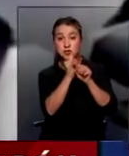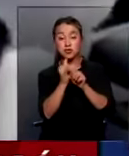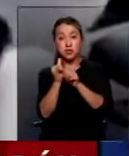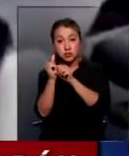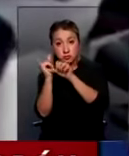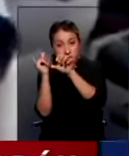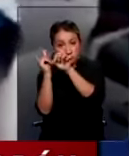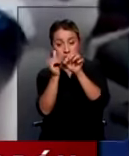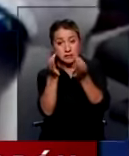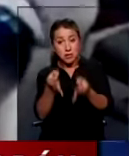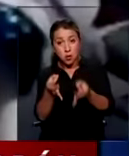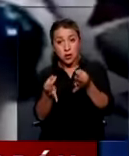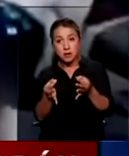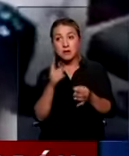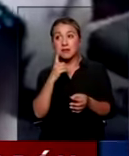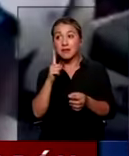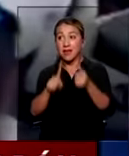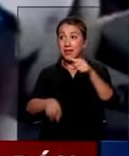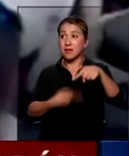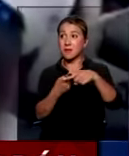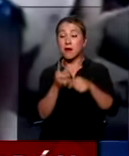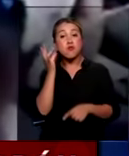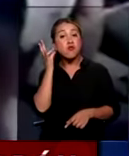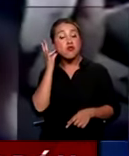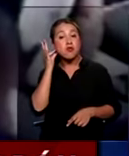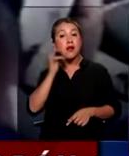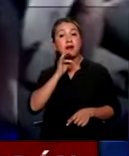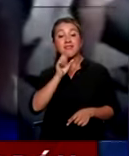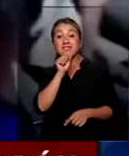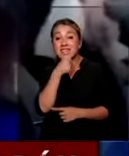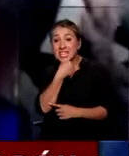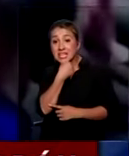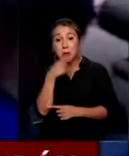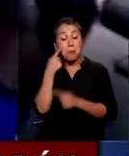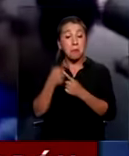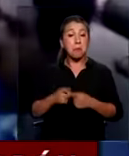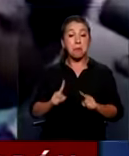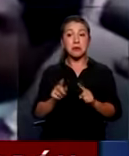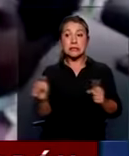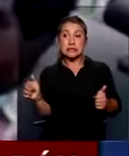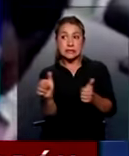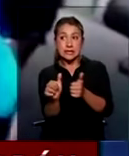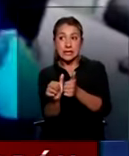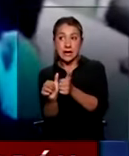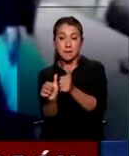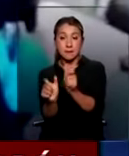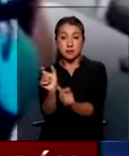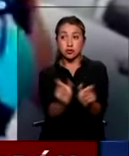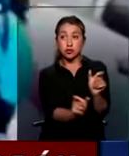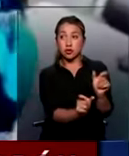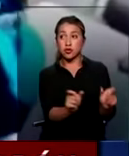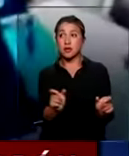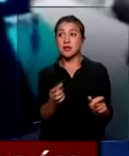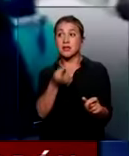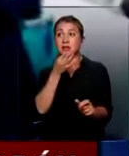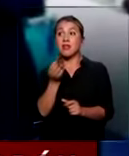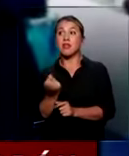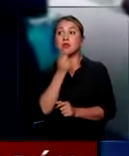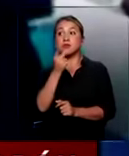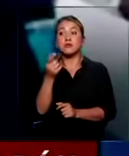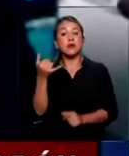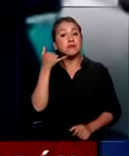seguridad, registro que muestra además a una mujer mayor desconocida, que se aproxima a las personas que denuncian el